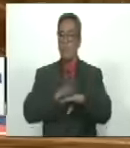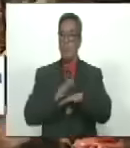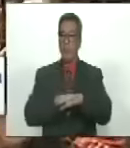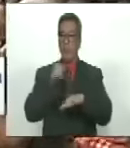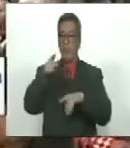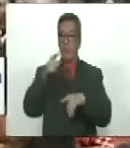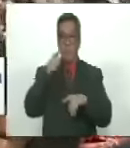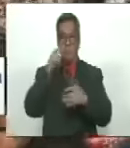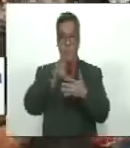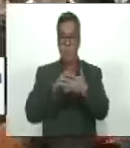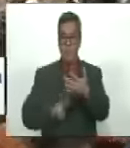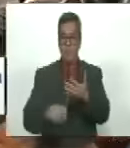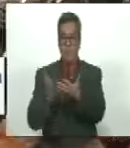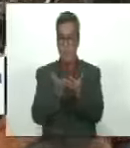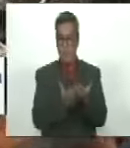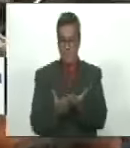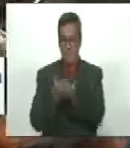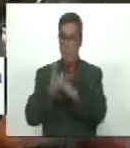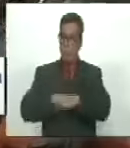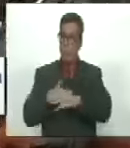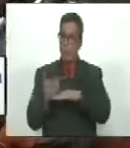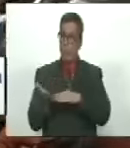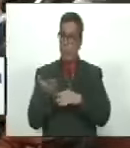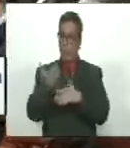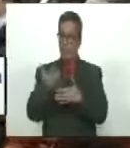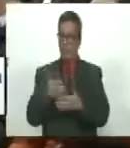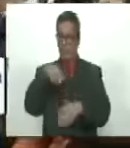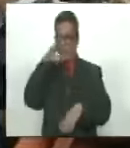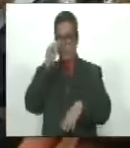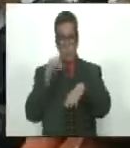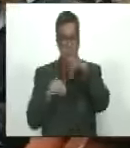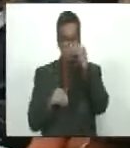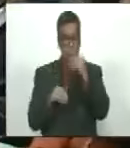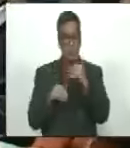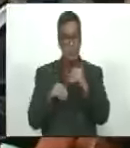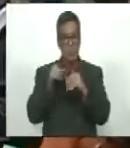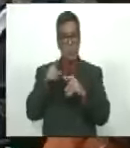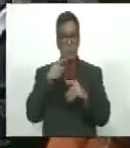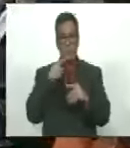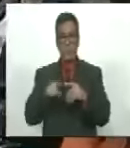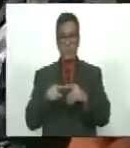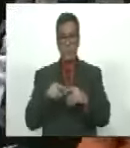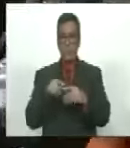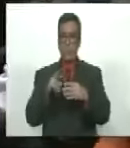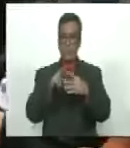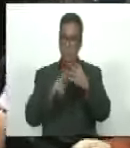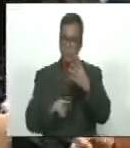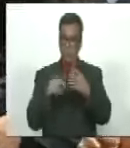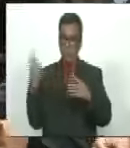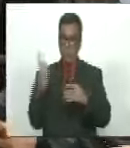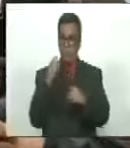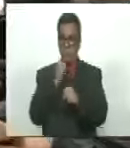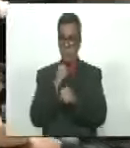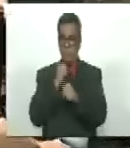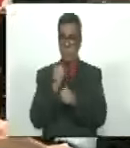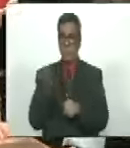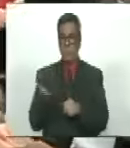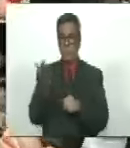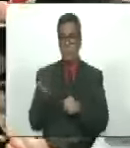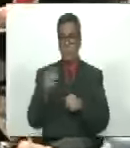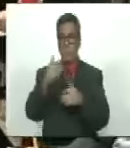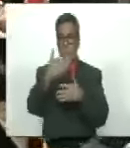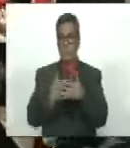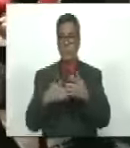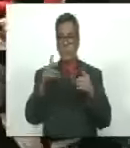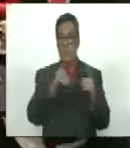Recomiendo que la leamos, que la estudiemos, porque nos va a dar y va a reforzar todos los argumentos con los que hemos venido trabajando. Es importante darle contenido